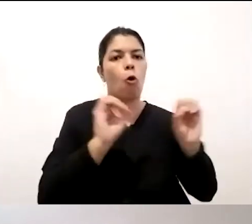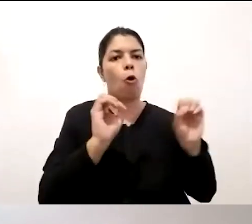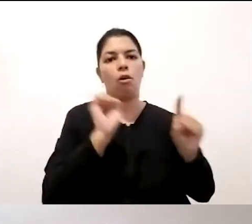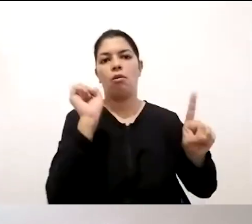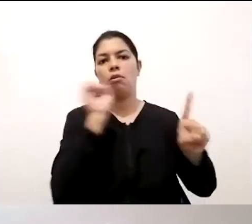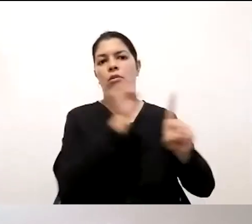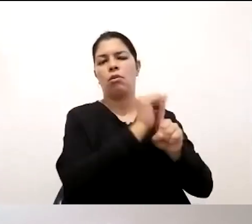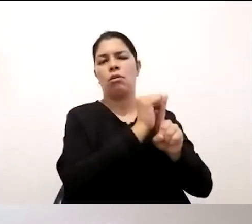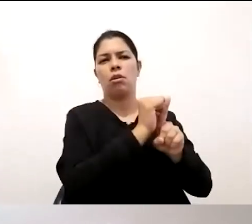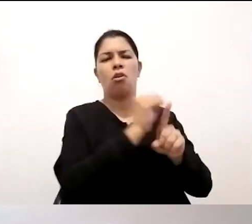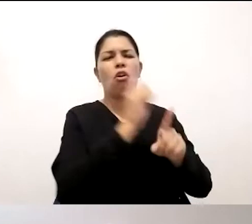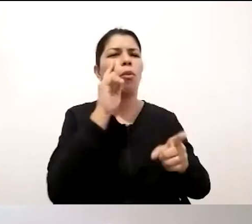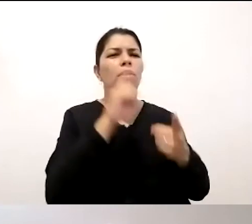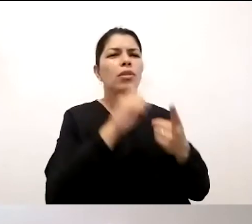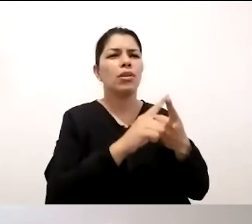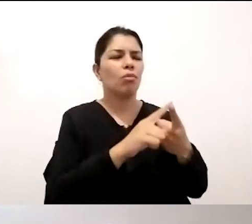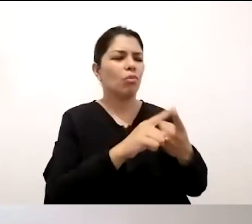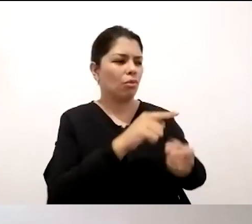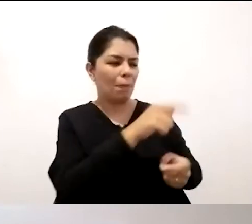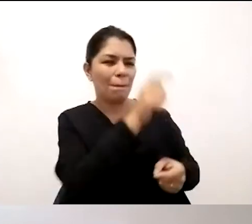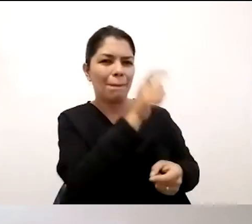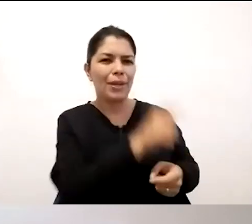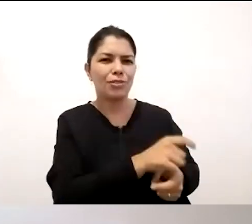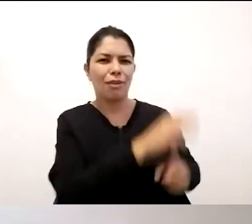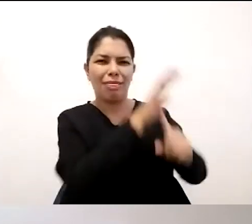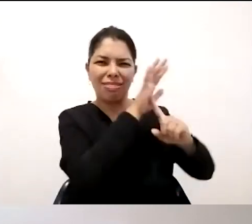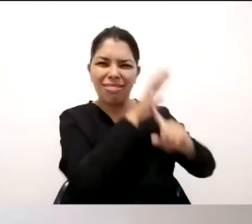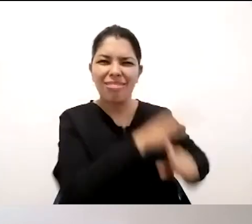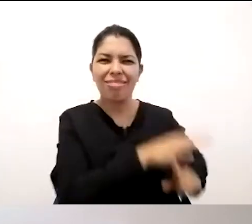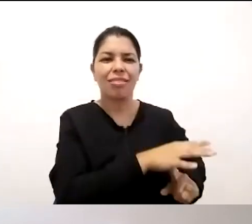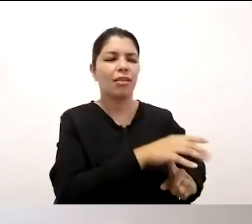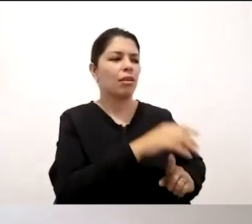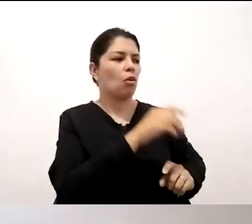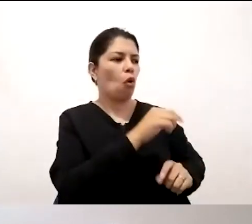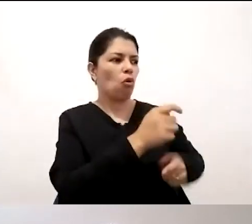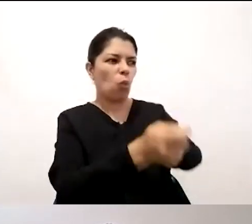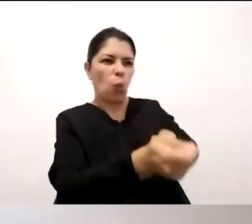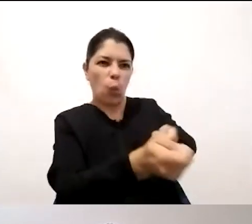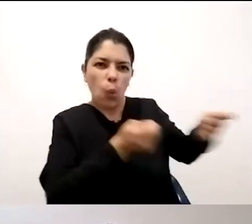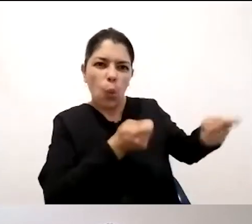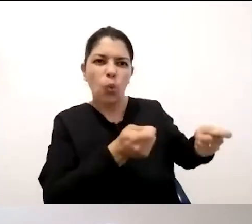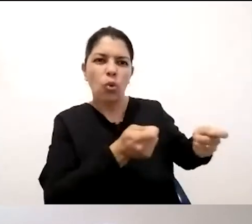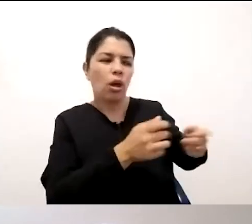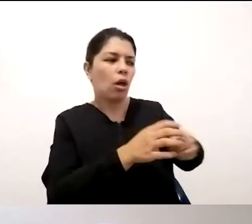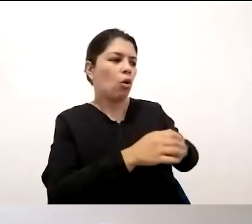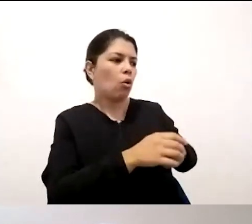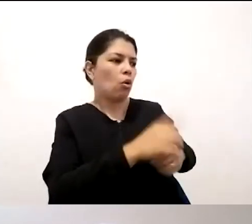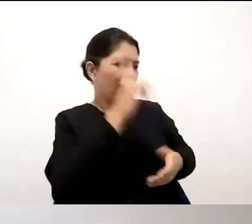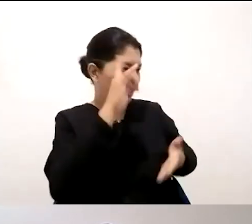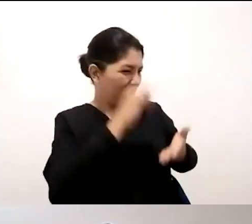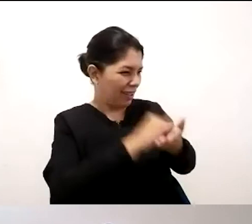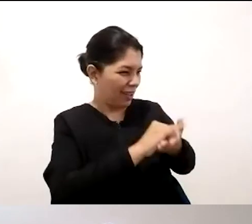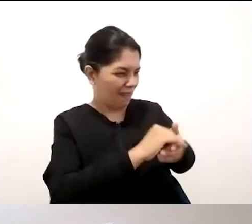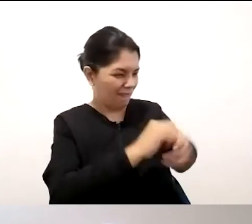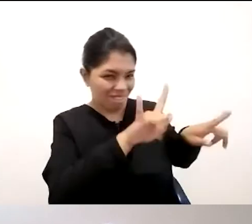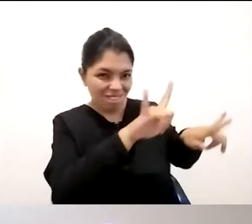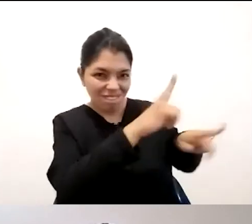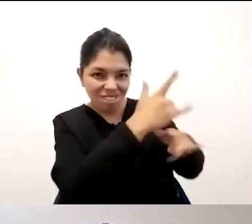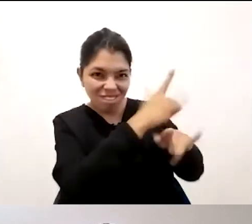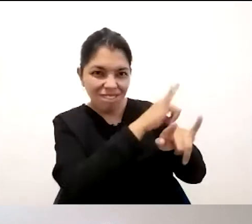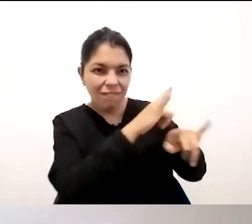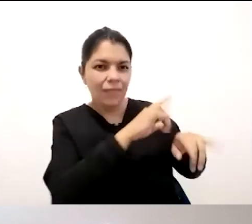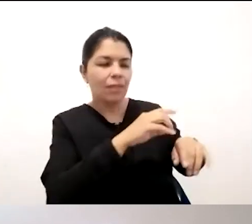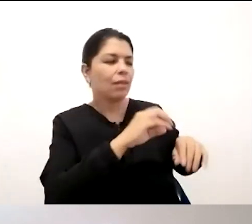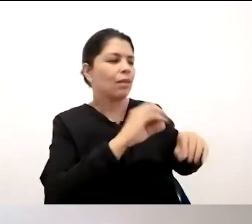las acciones, comportamientos, creencias y decisiones de otras personas por medio de cualquier